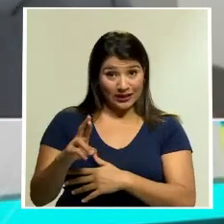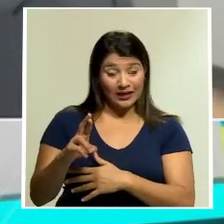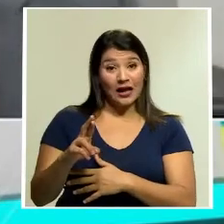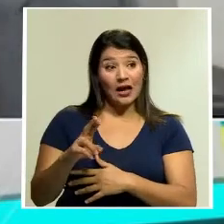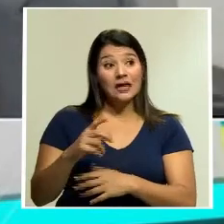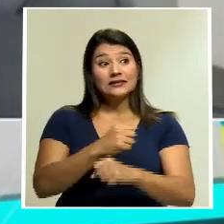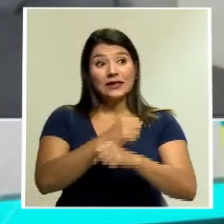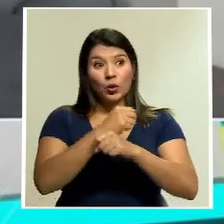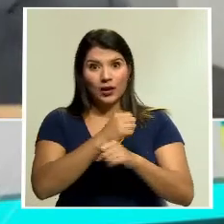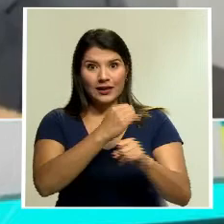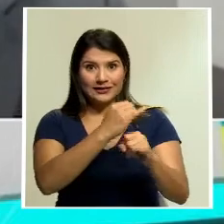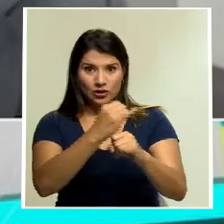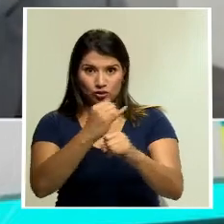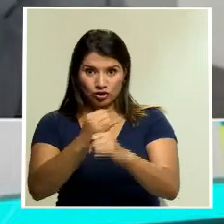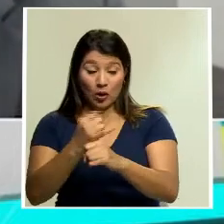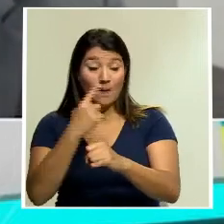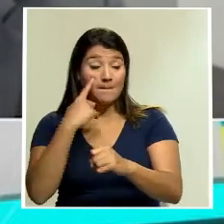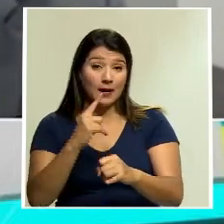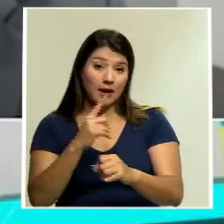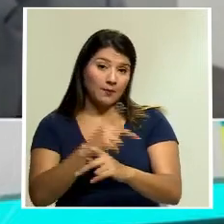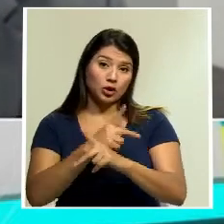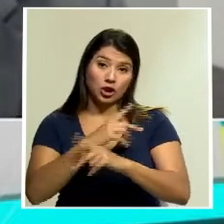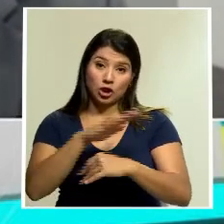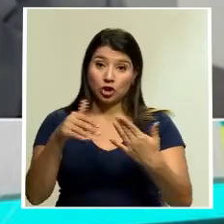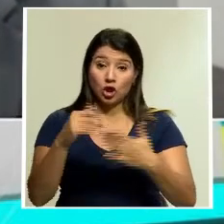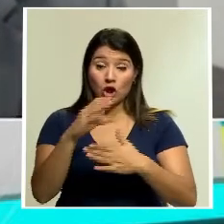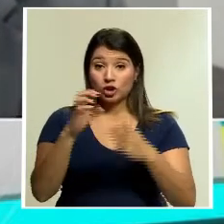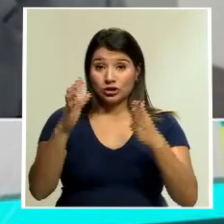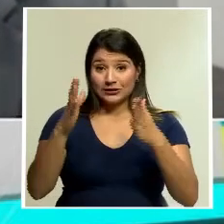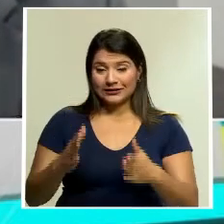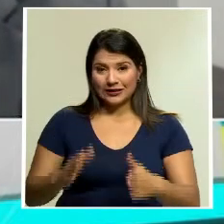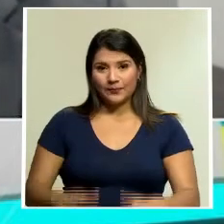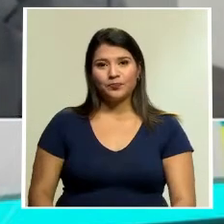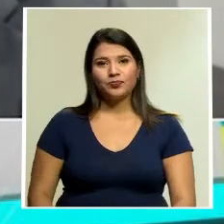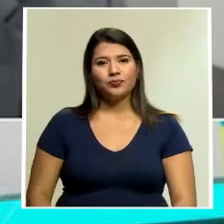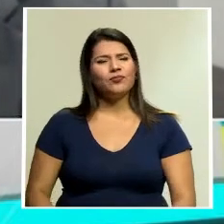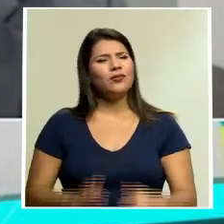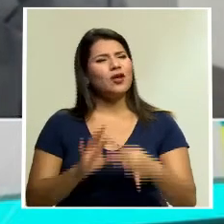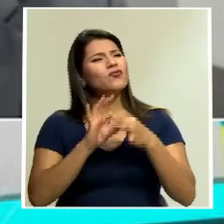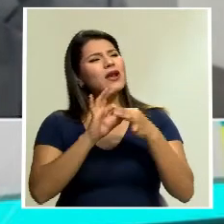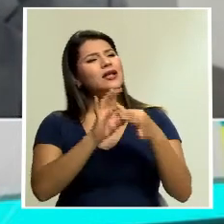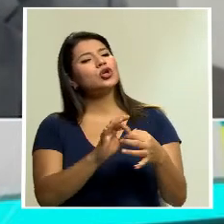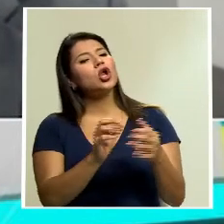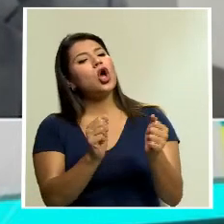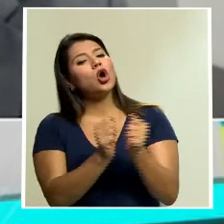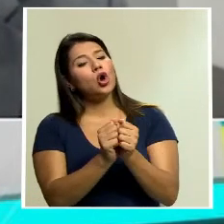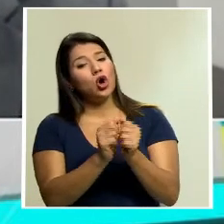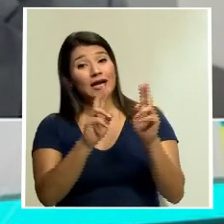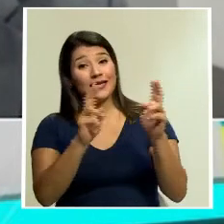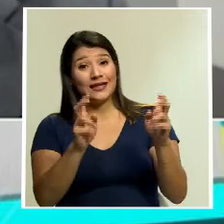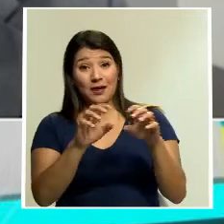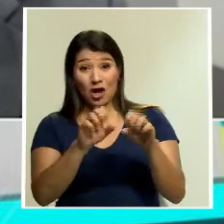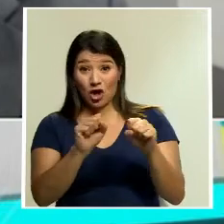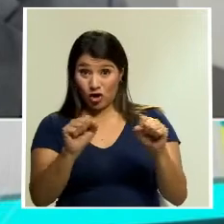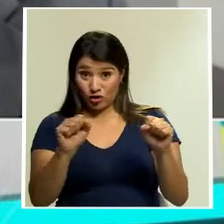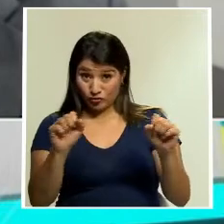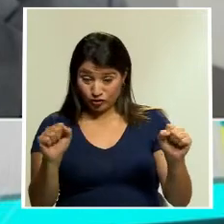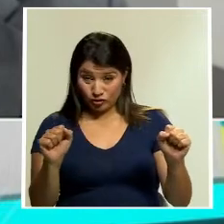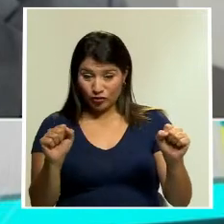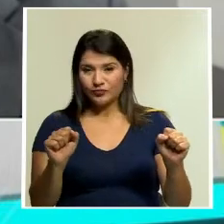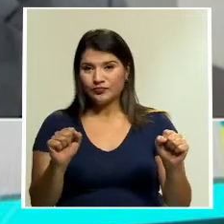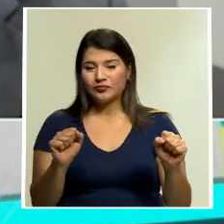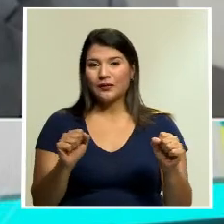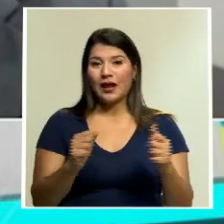institucional, pero también en protección de todos los costarricenses. Ligado al tema de la corrupción entre empresas privadas, proveedoras